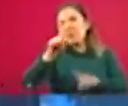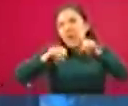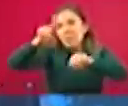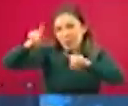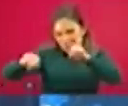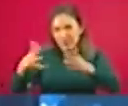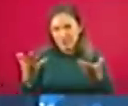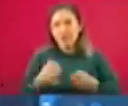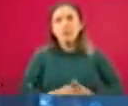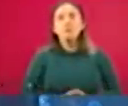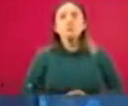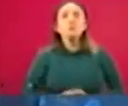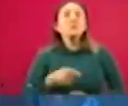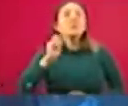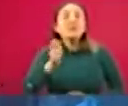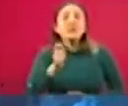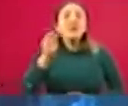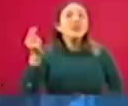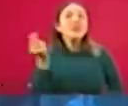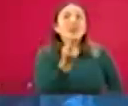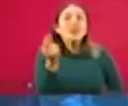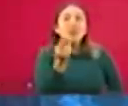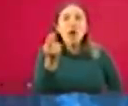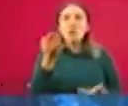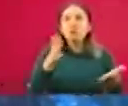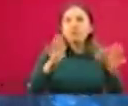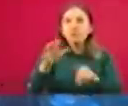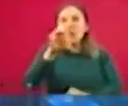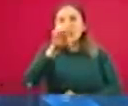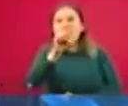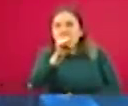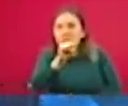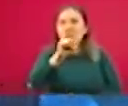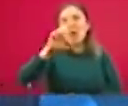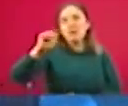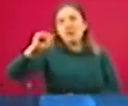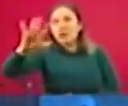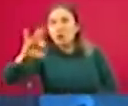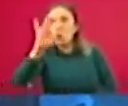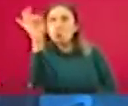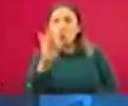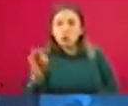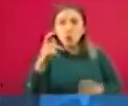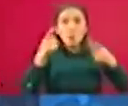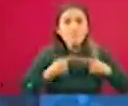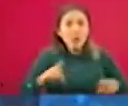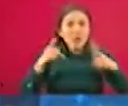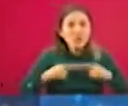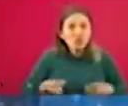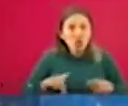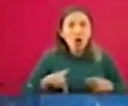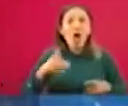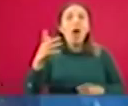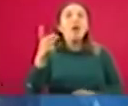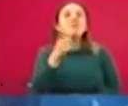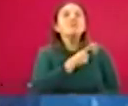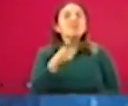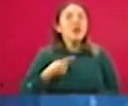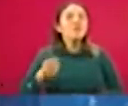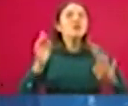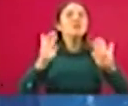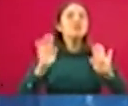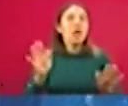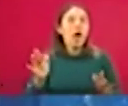la manera en que incorporamos esta señal de los laboratorios principalmente aporta el porcentaje